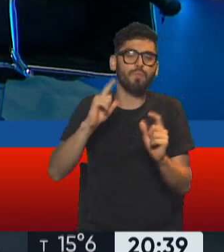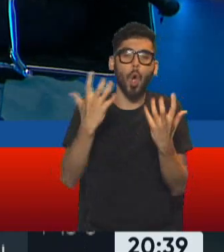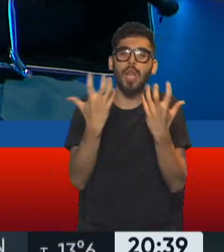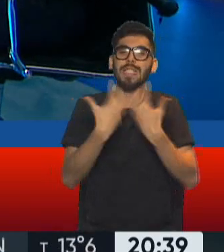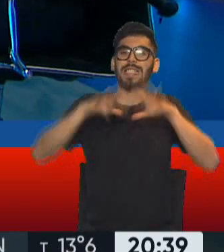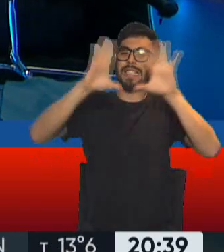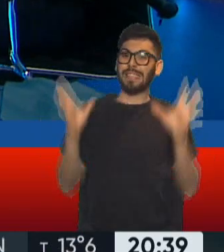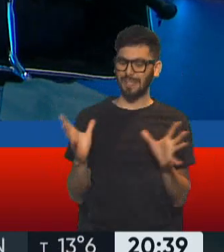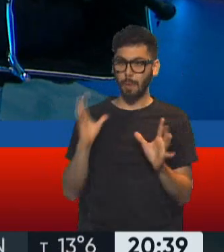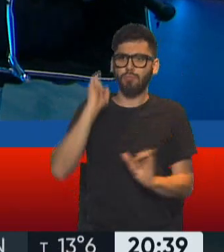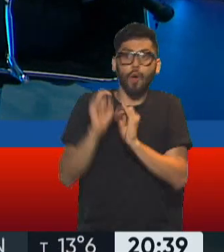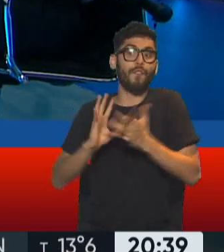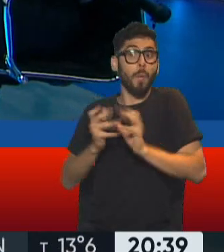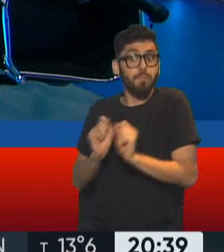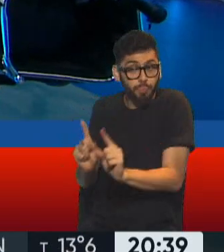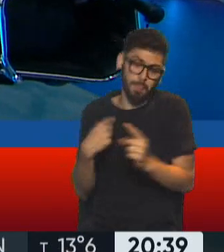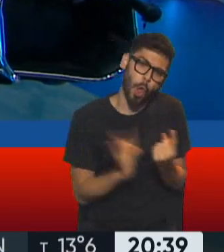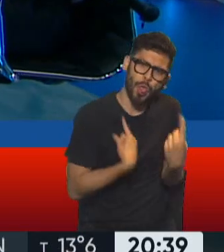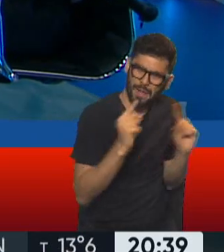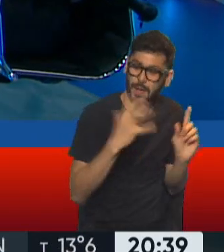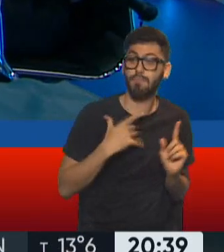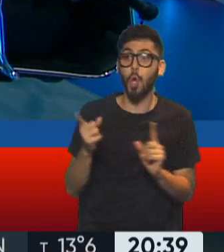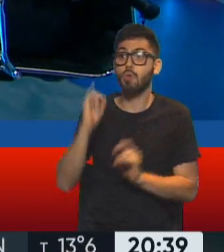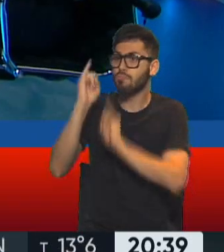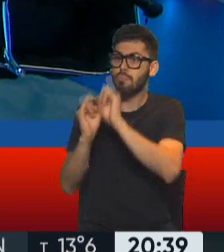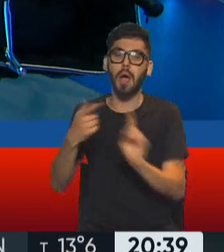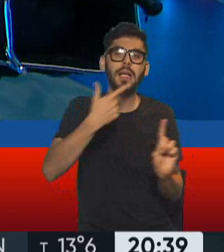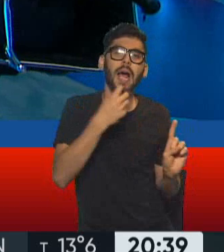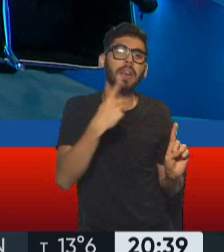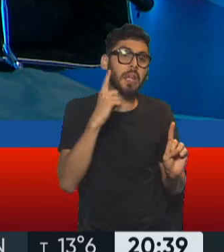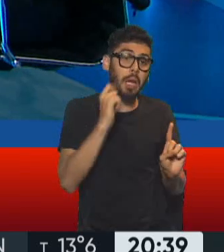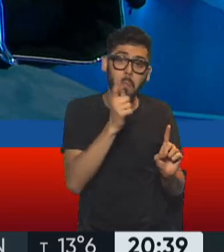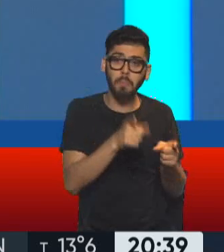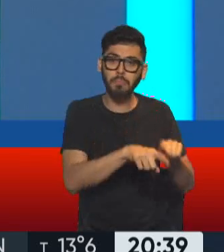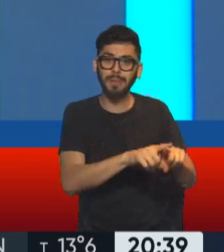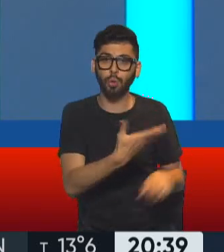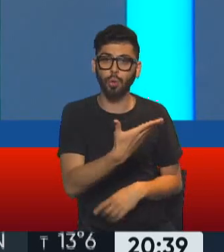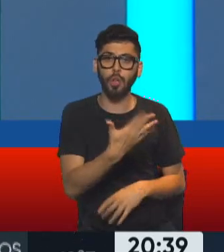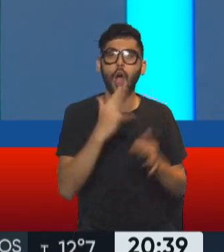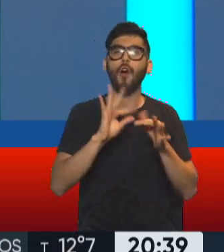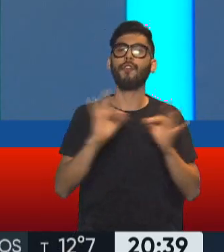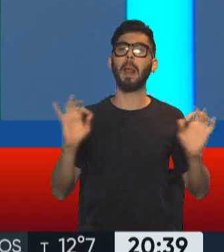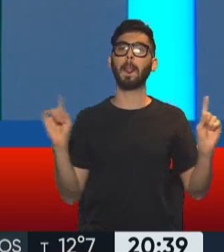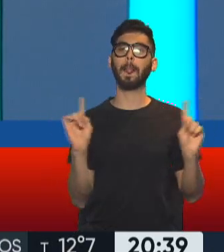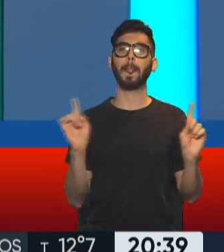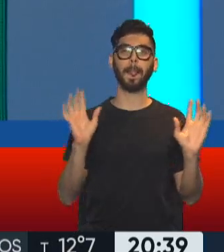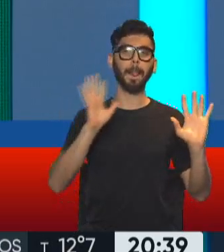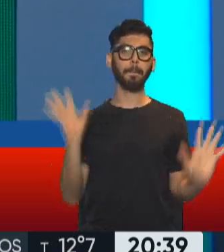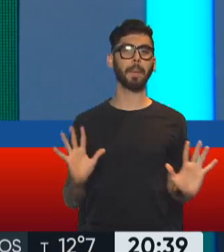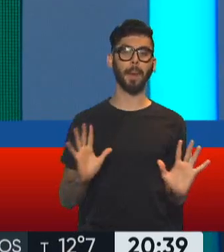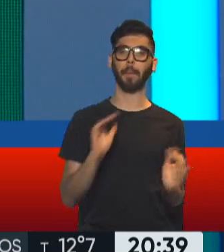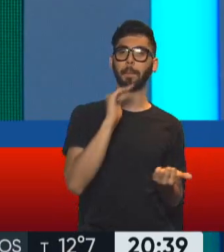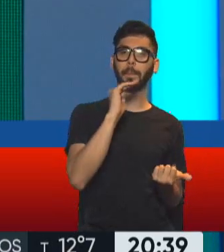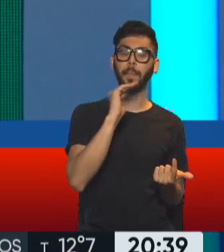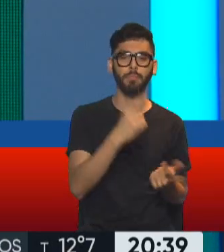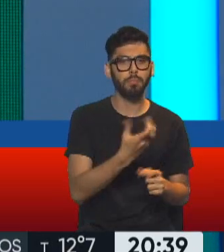miramos nosotros, y Santilli en todo caso es más de lo mismo, es un relato, es una simplificación de frases hechas y después obviamente tiene